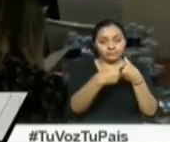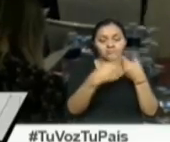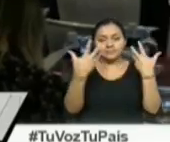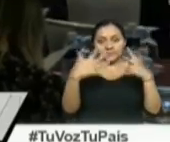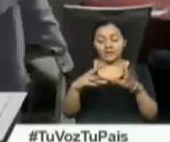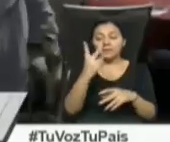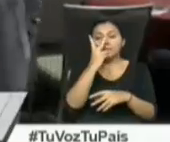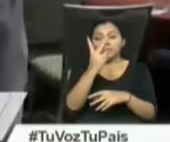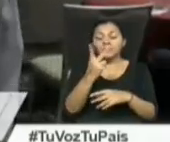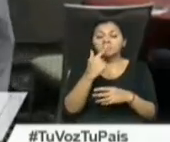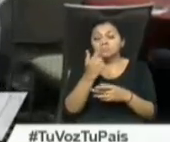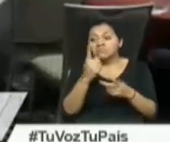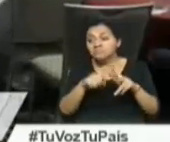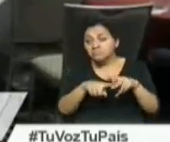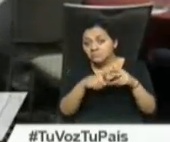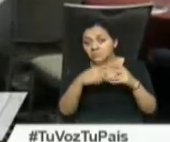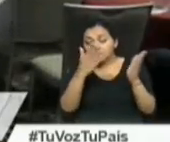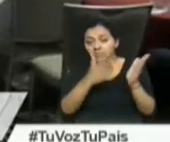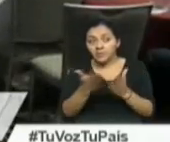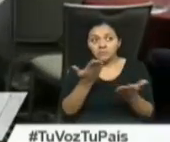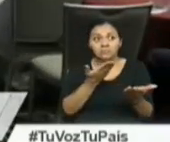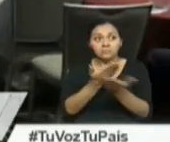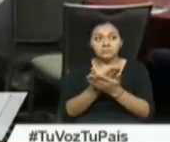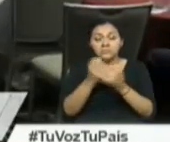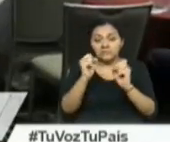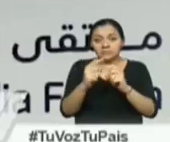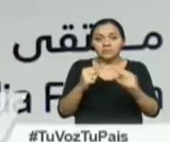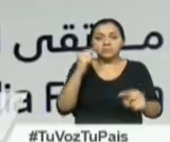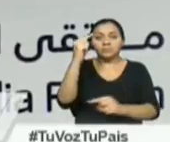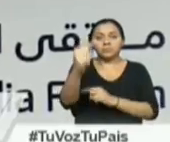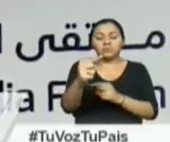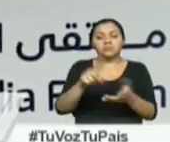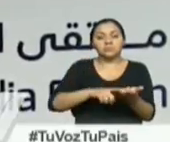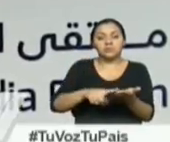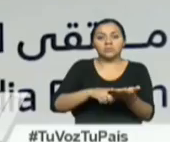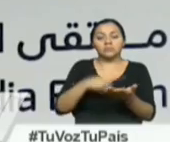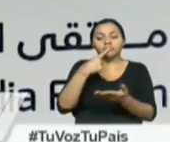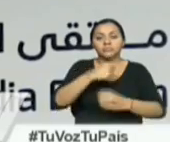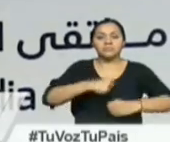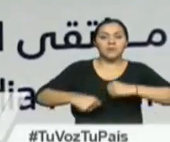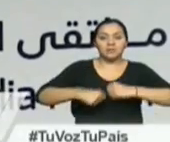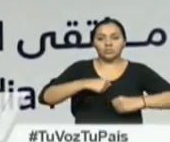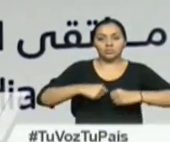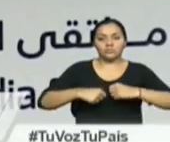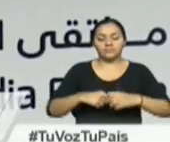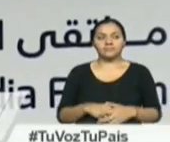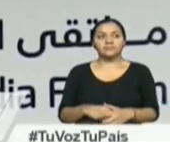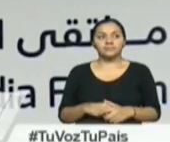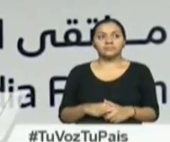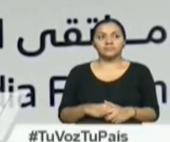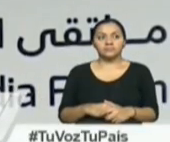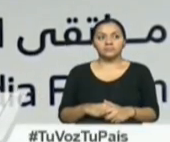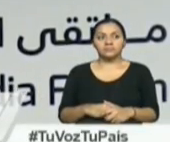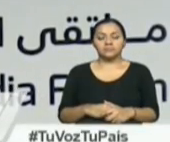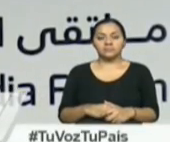Todavía se desconoce si la iniciativa será reconducida en la próxima cita del cártel, en mayo.